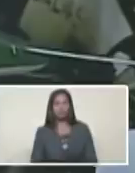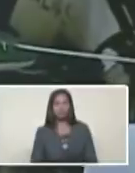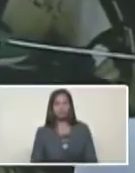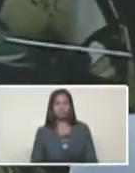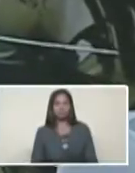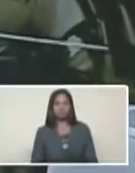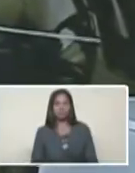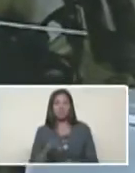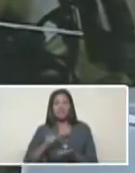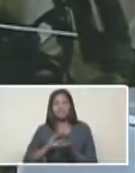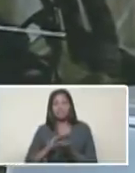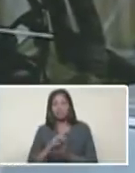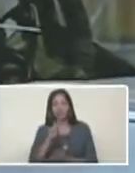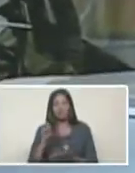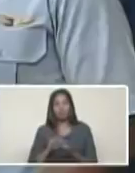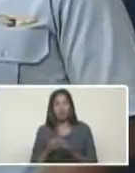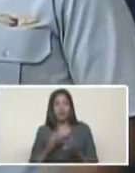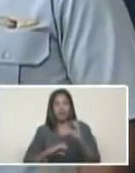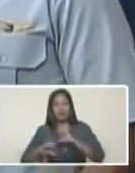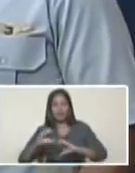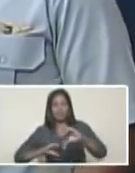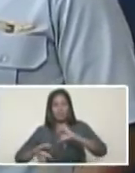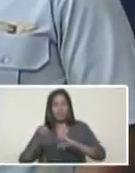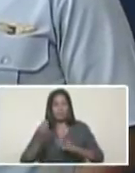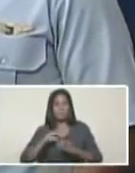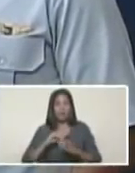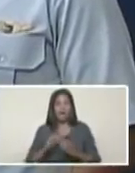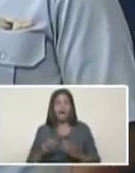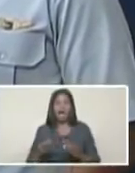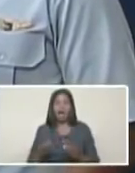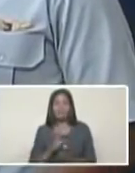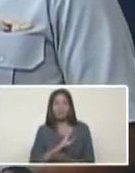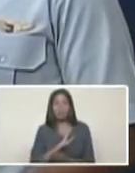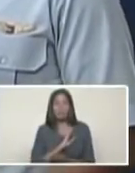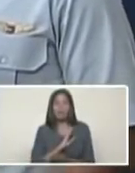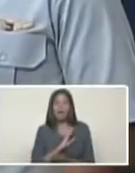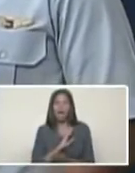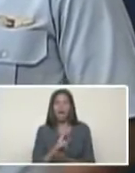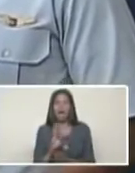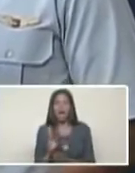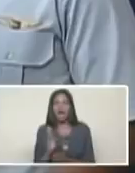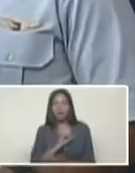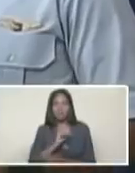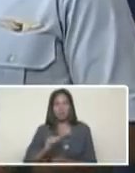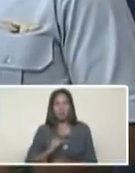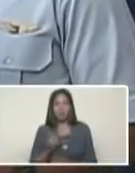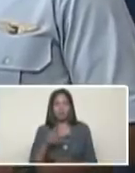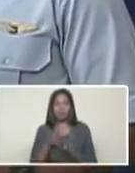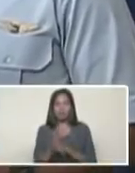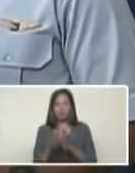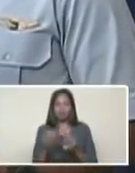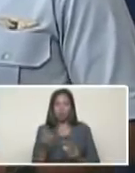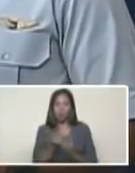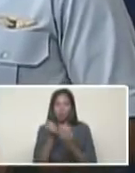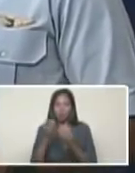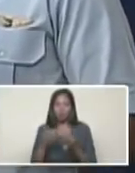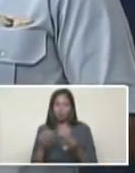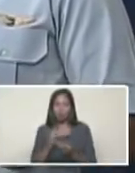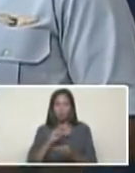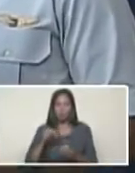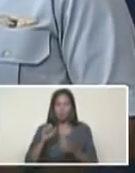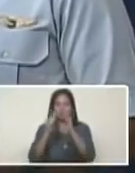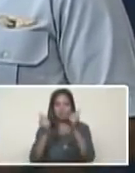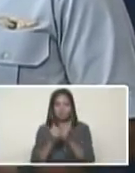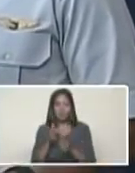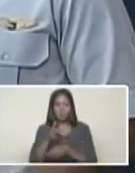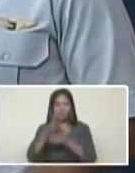Centro Nacional de Tecnología Química y la empresa privada, en función de desarrollar proyectos tendientes a garantizar el apresto operacional de nuestros sistemas de armas,